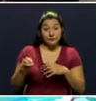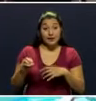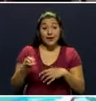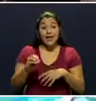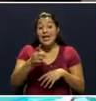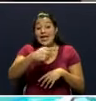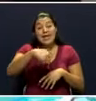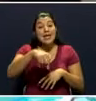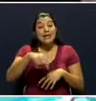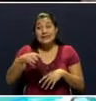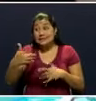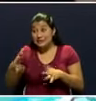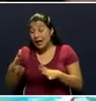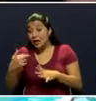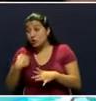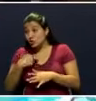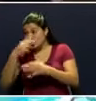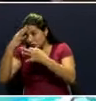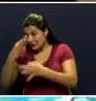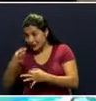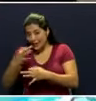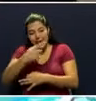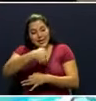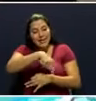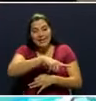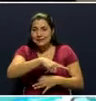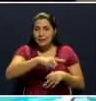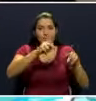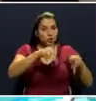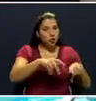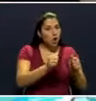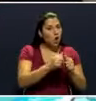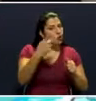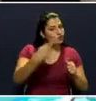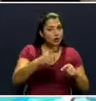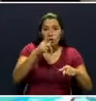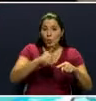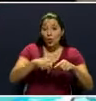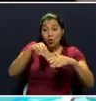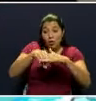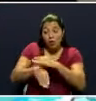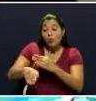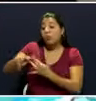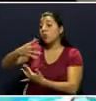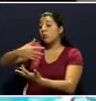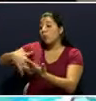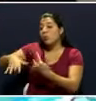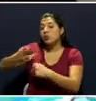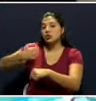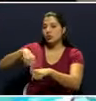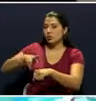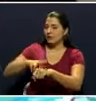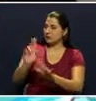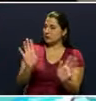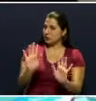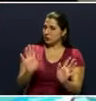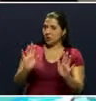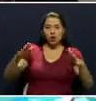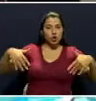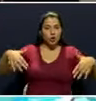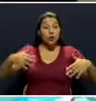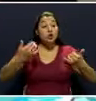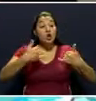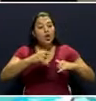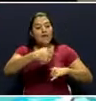no van a poder o no deberían de integrarse a la actividad regular para no exponerse, porque siguen siendo las